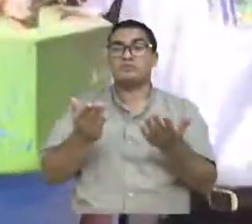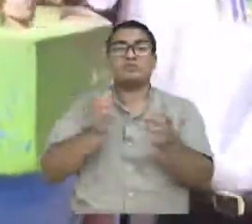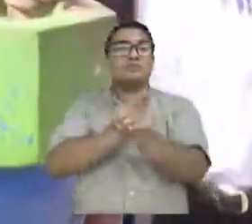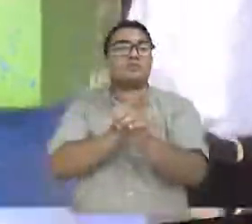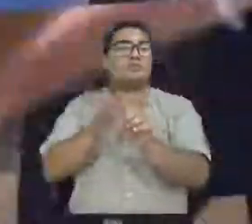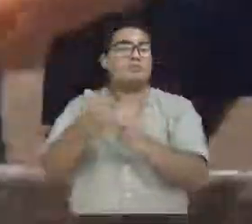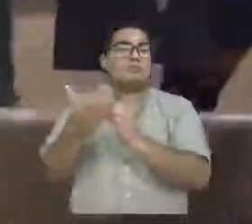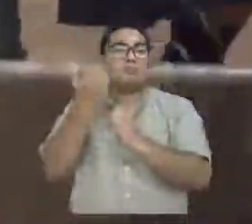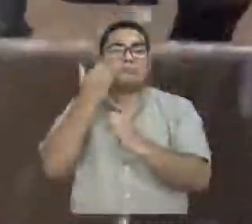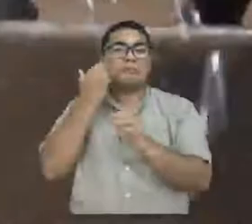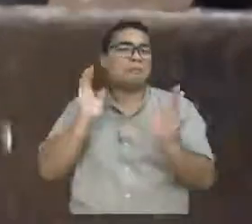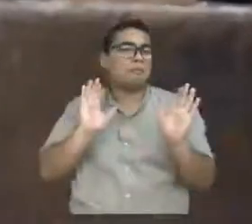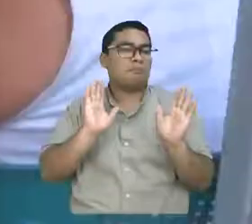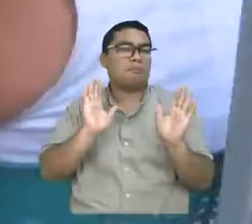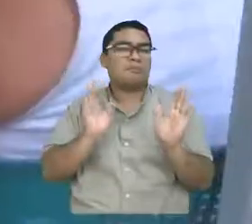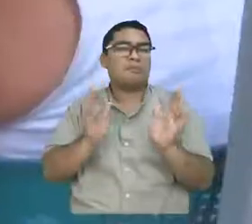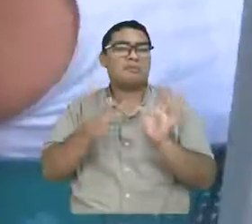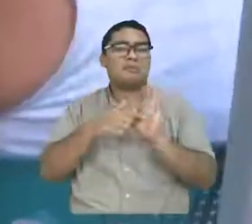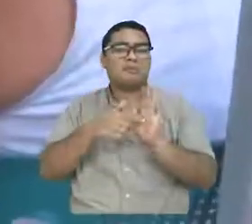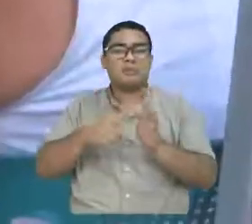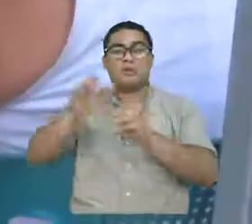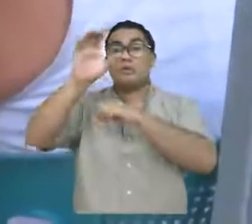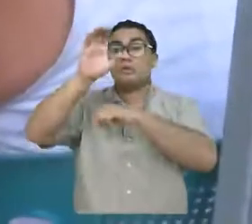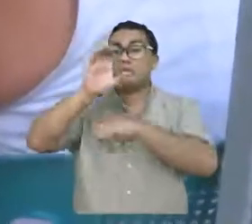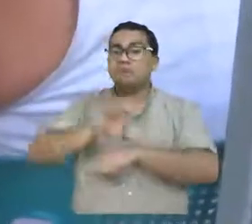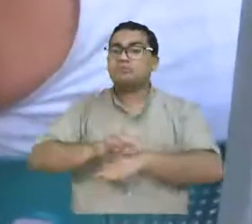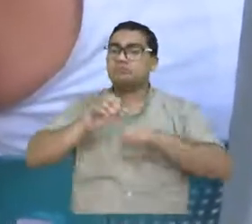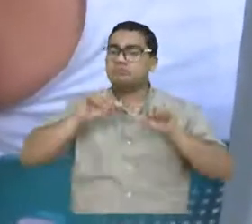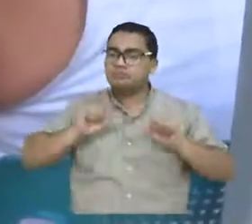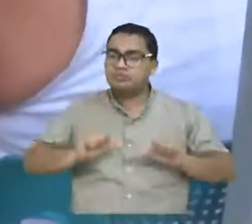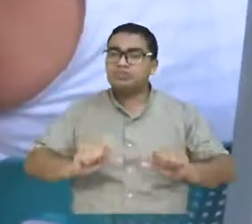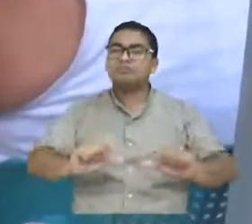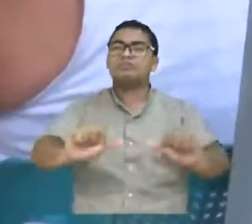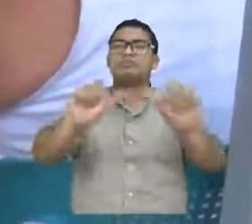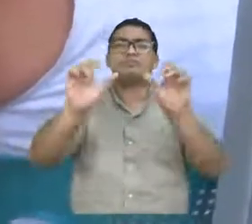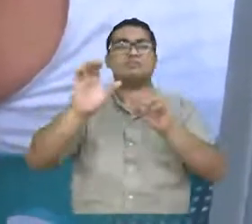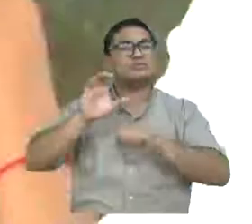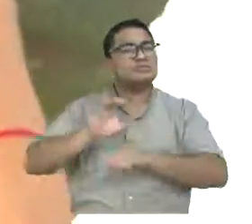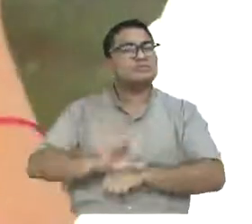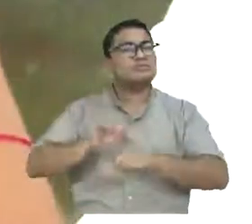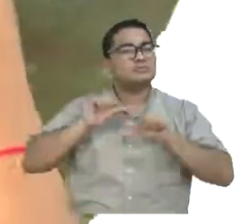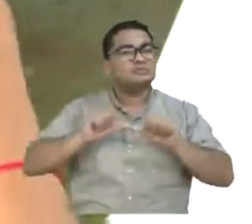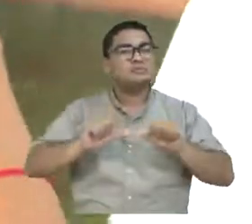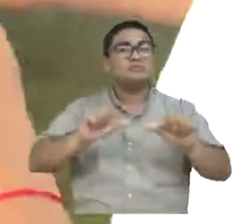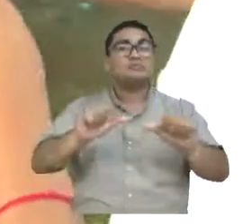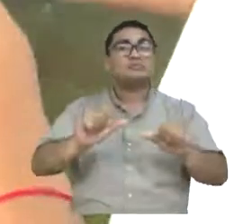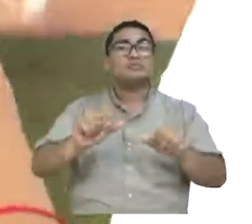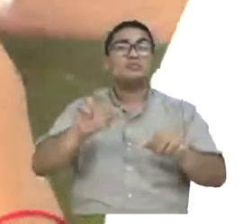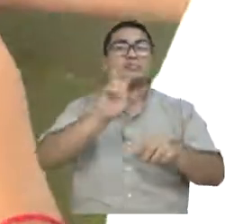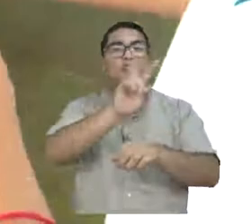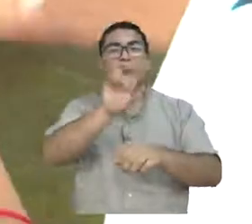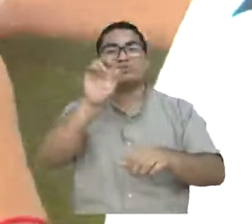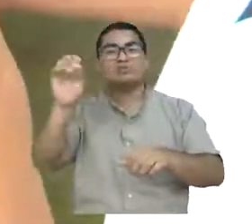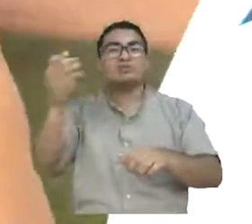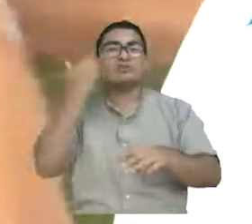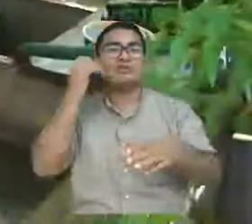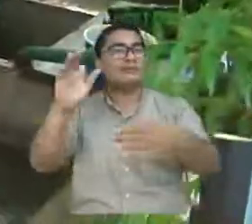pandemia, sino como un hábito que conscientemente nos va a librar de más de 200